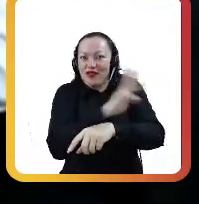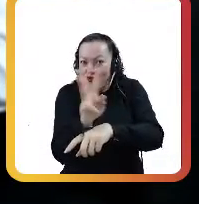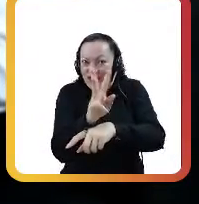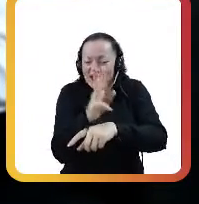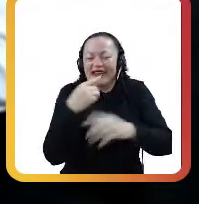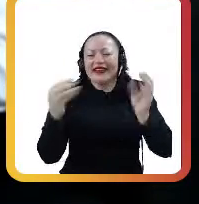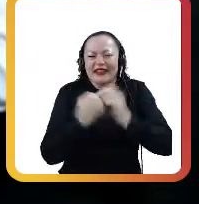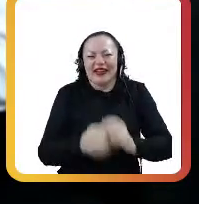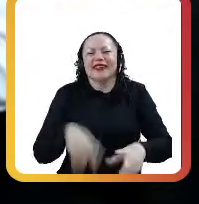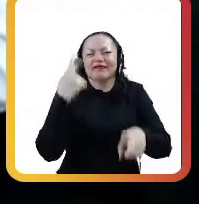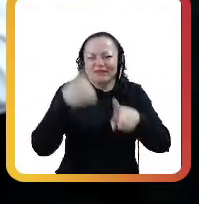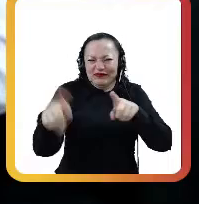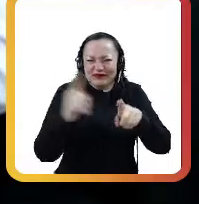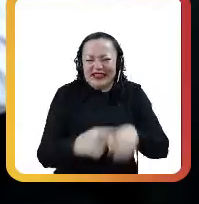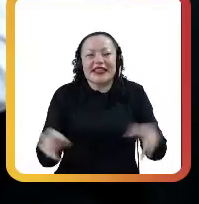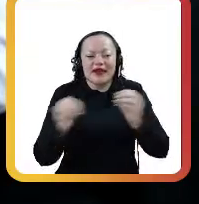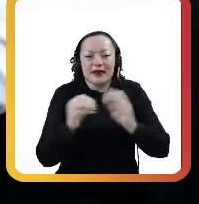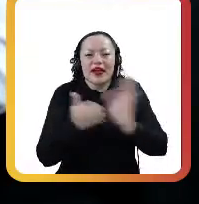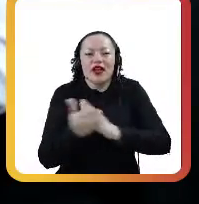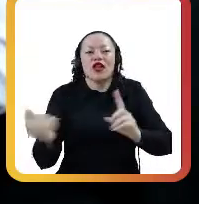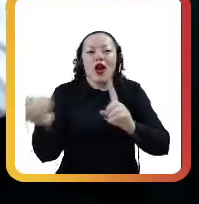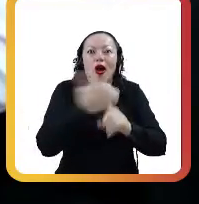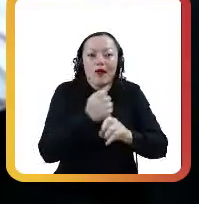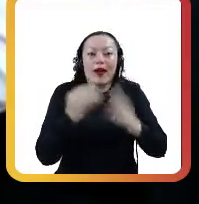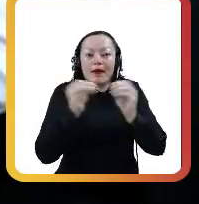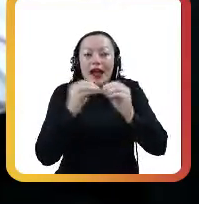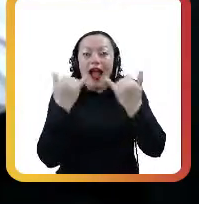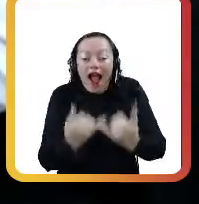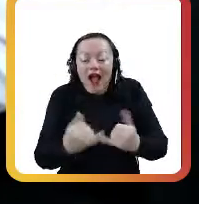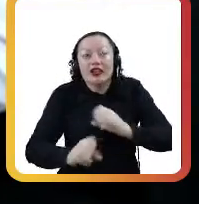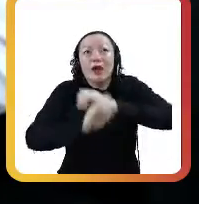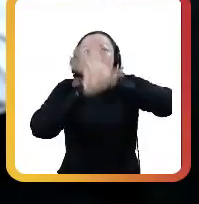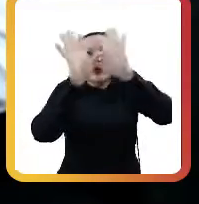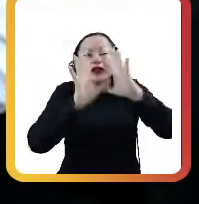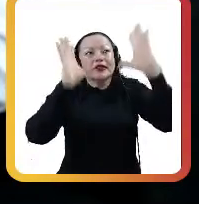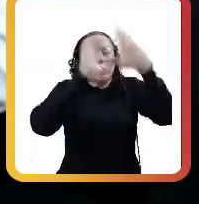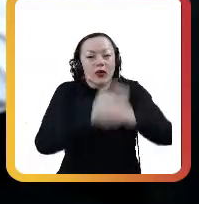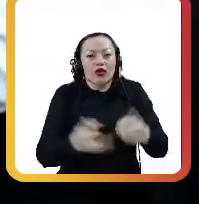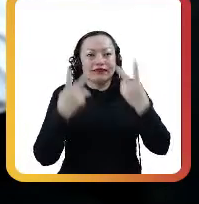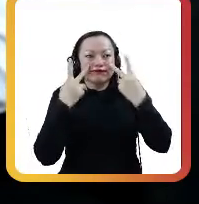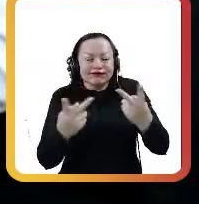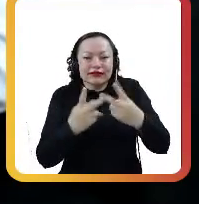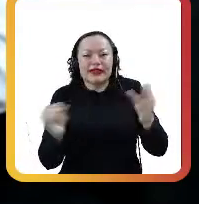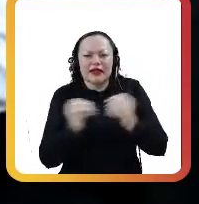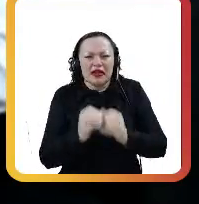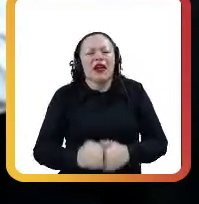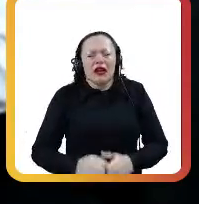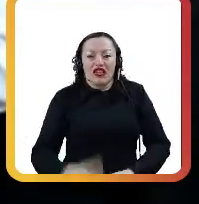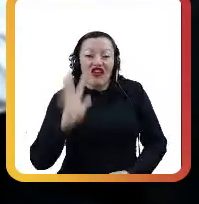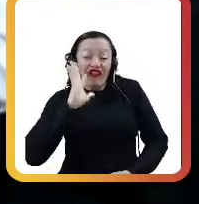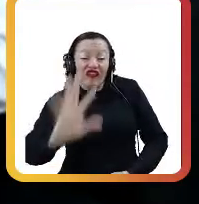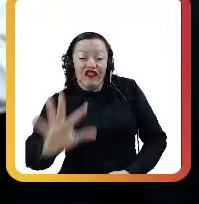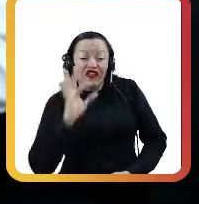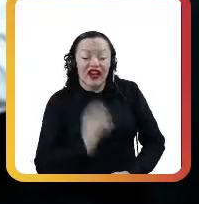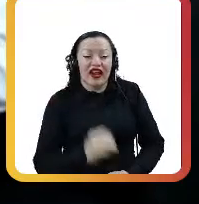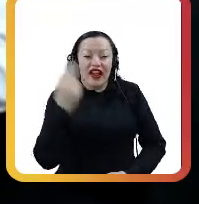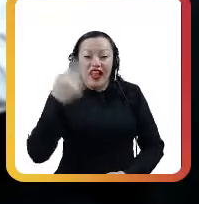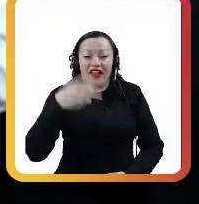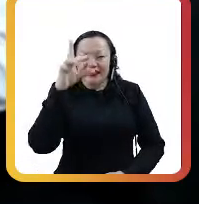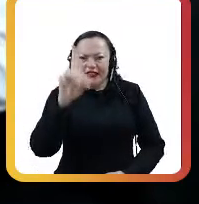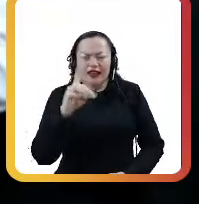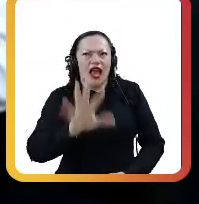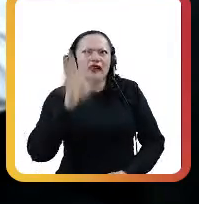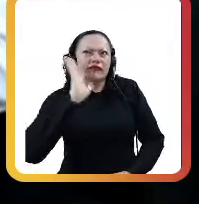nuestros diferentes medios digital, allí encuentran nuestra señal en vivo las 24 horas en calidad HD. Cada